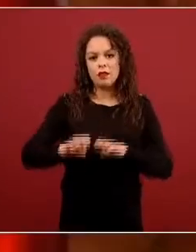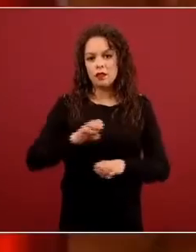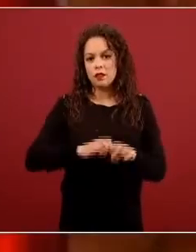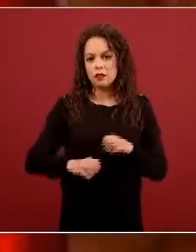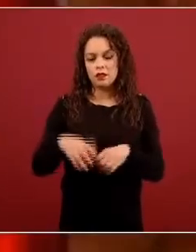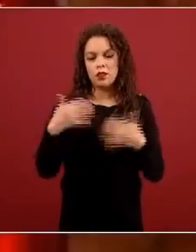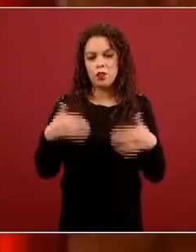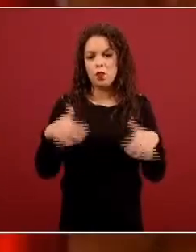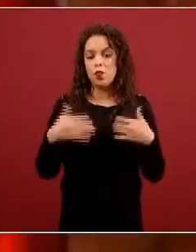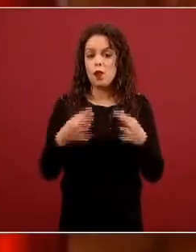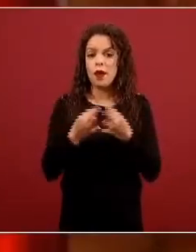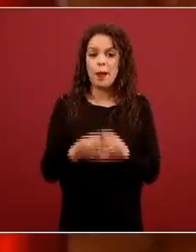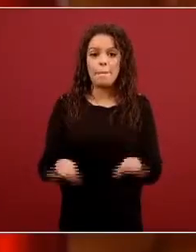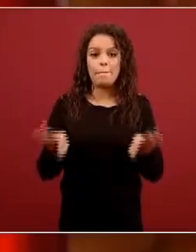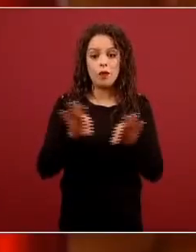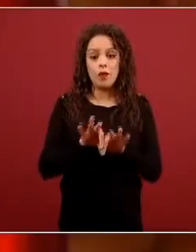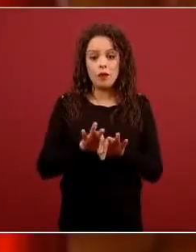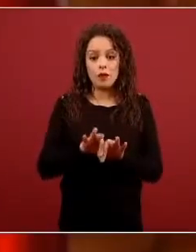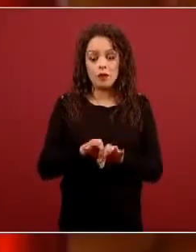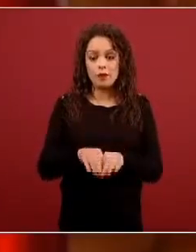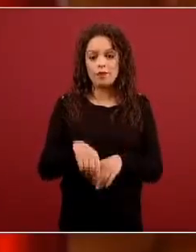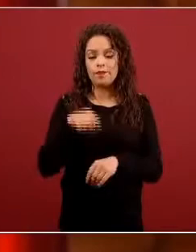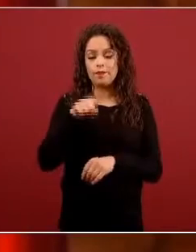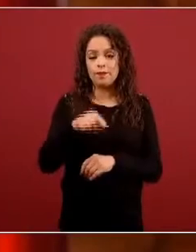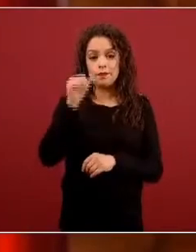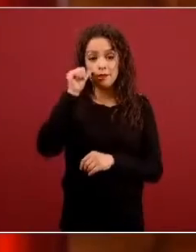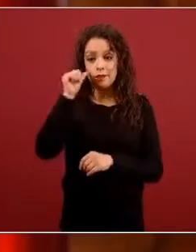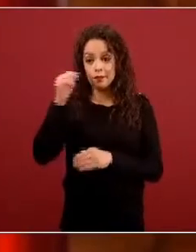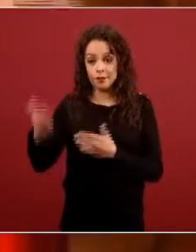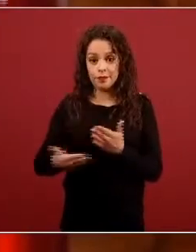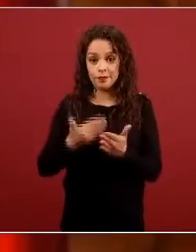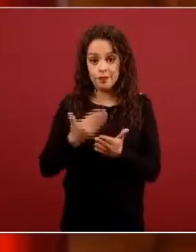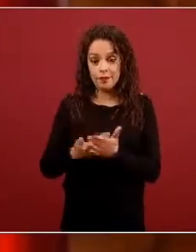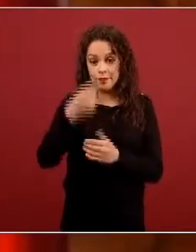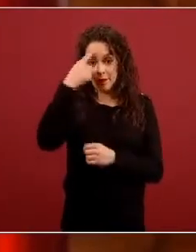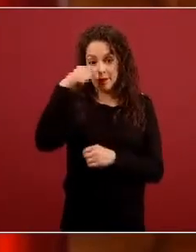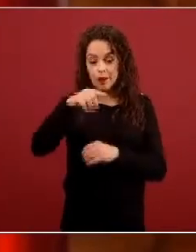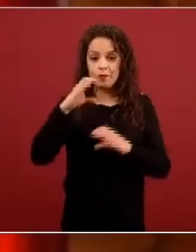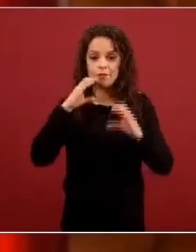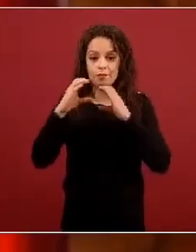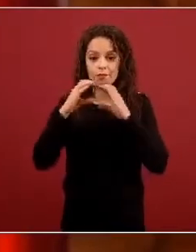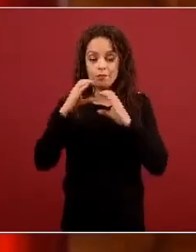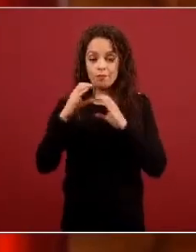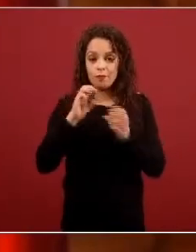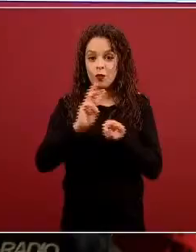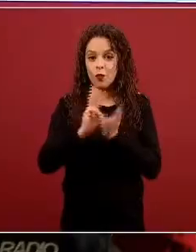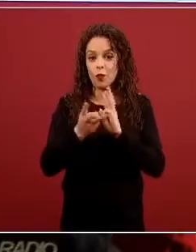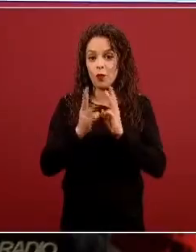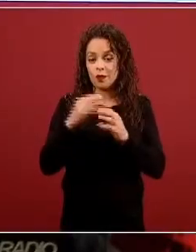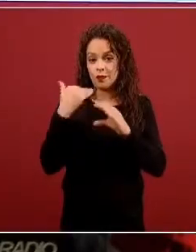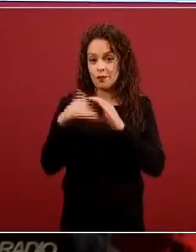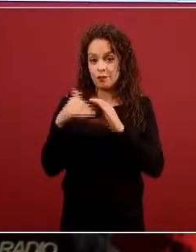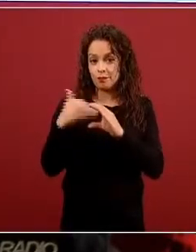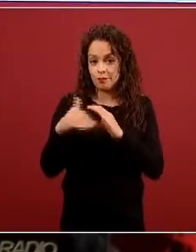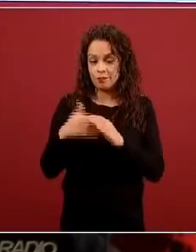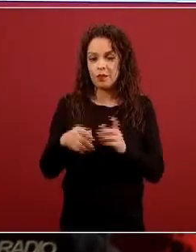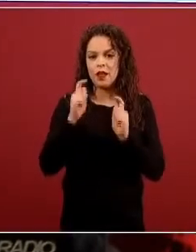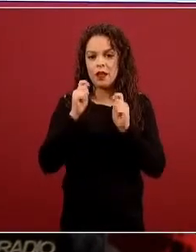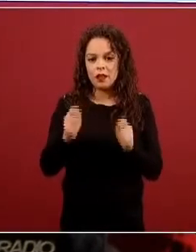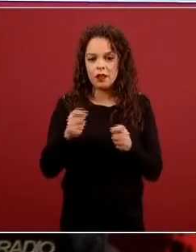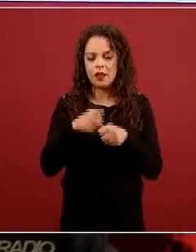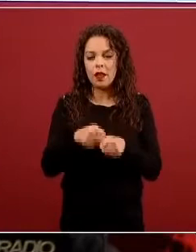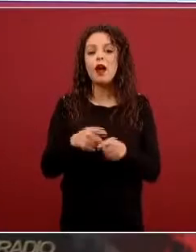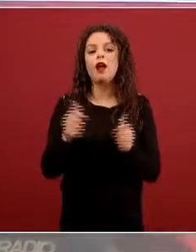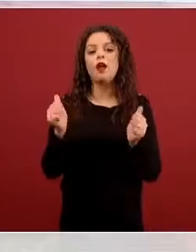muy importantes. El chatbot que presentamos ayer de WhatsApp lo desarrollamos en conjunto con el equipo de